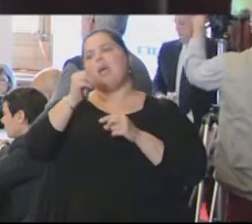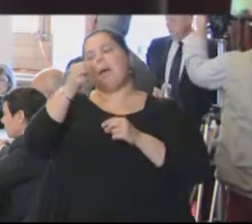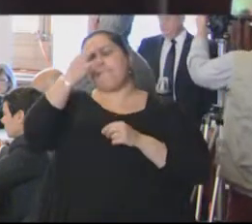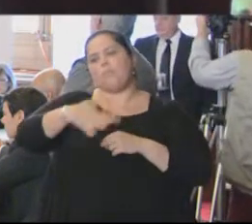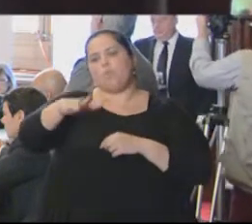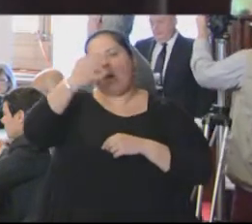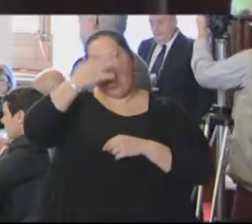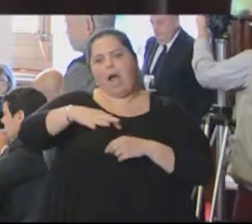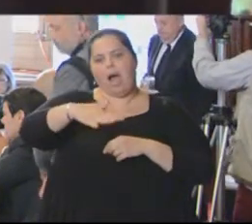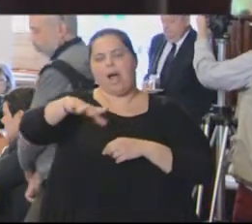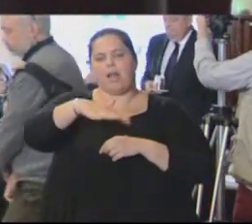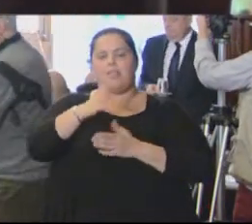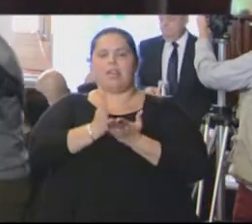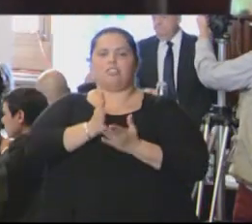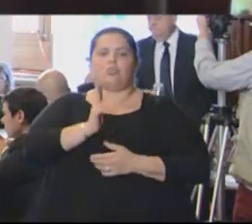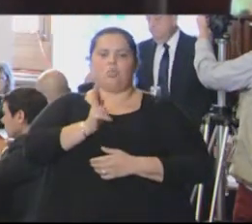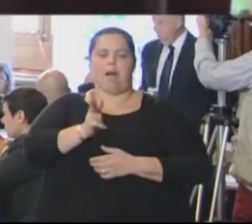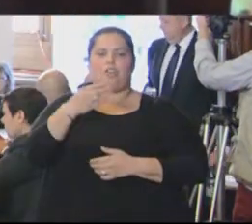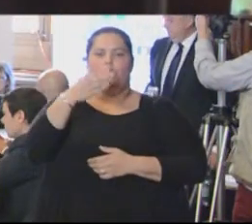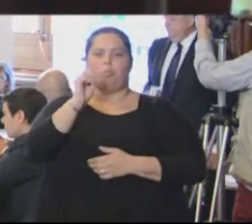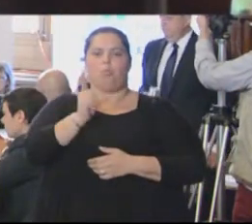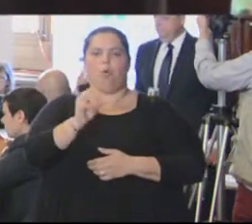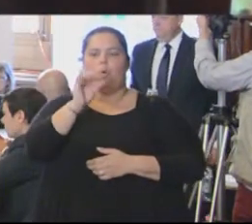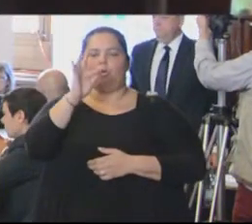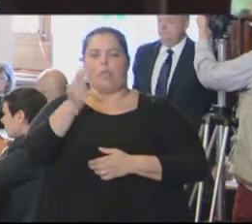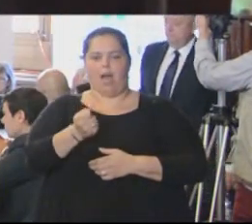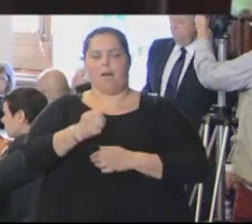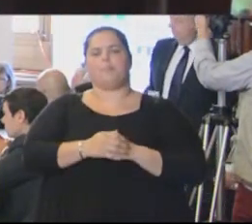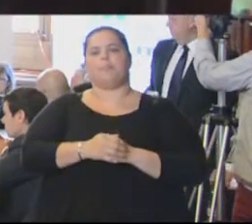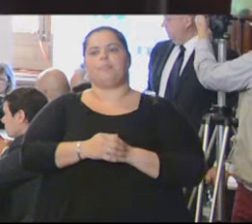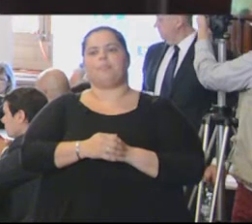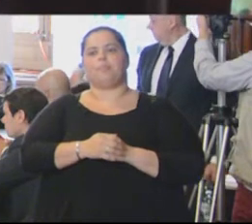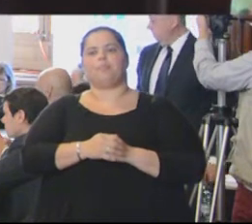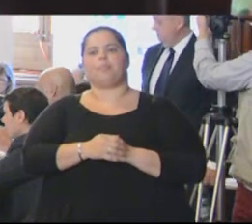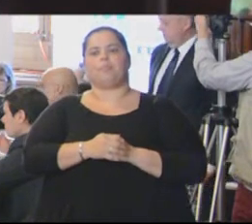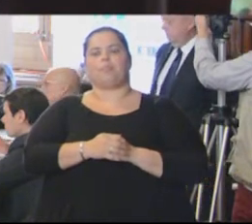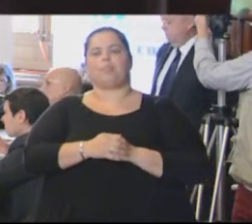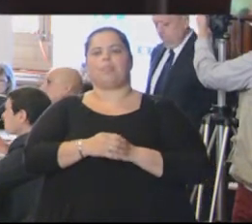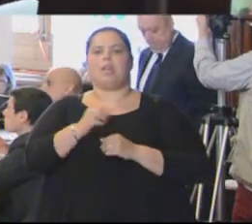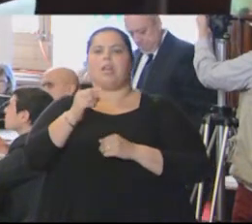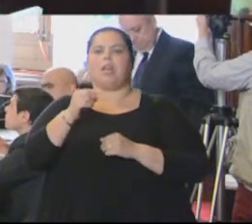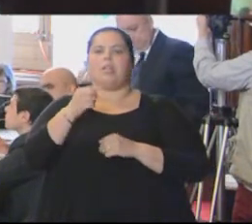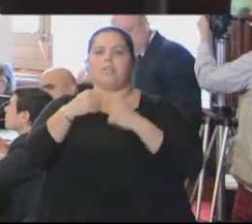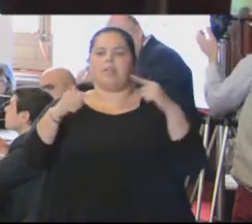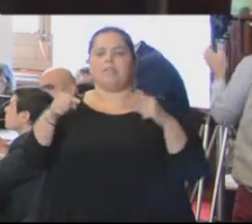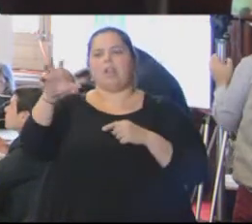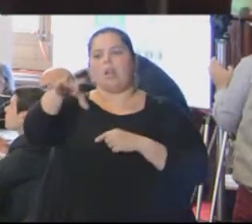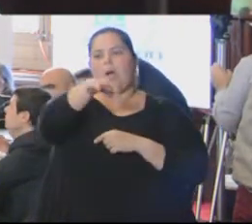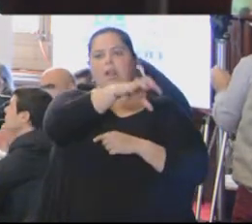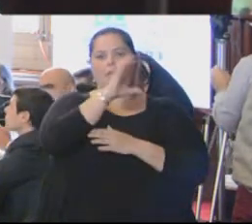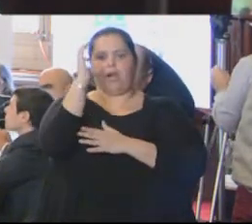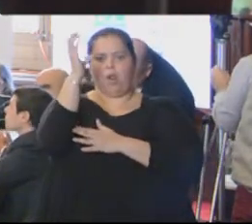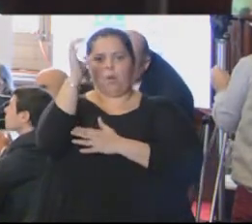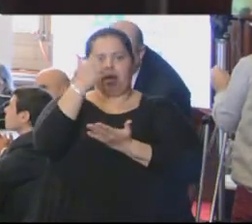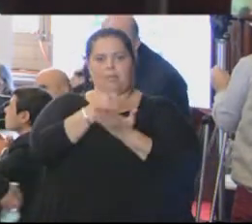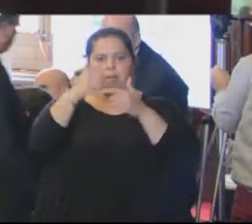por la Defensa de los Derechos Humanos y el Derecho Internacional Humanitario del Oriente y Centro de Colombia, nos encontramos aquí